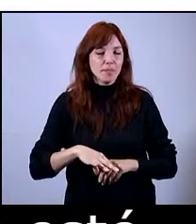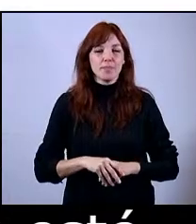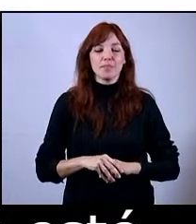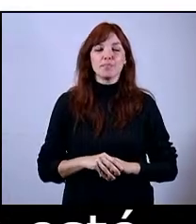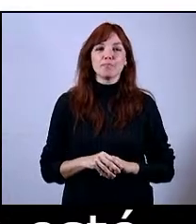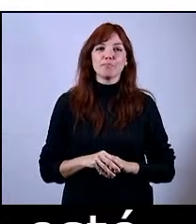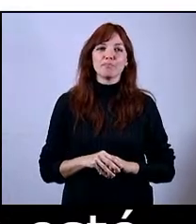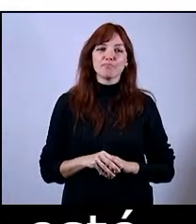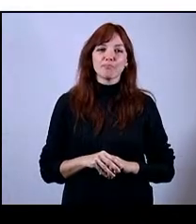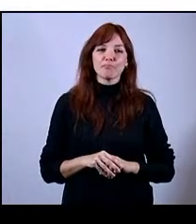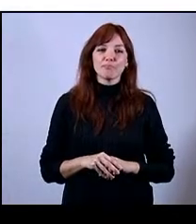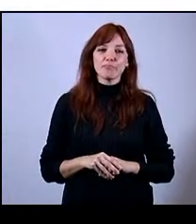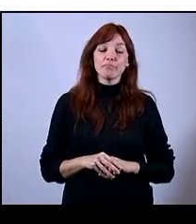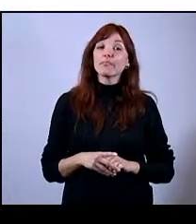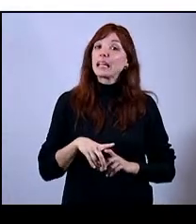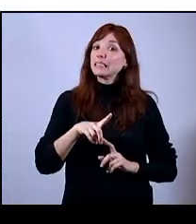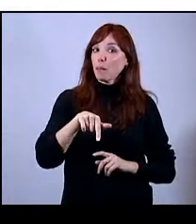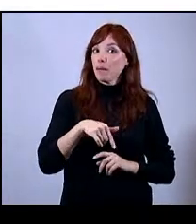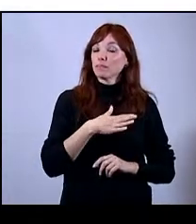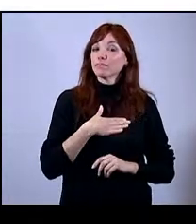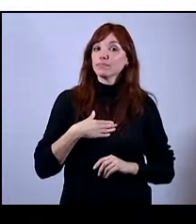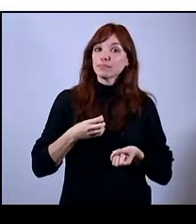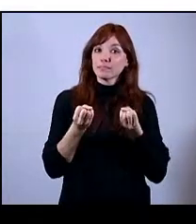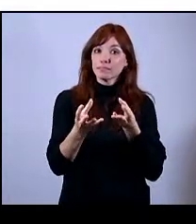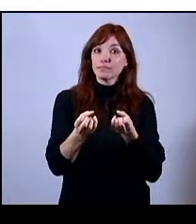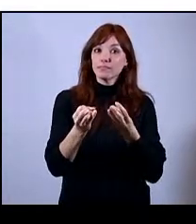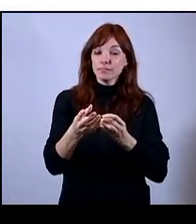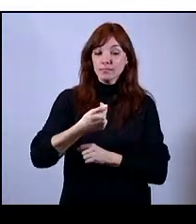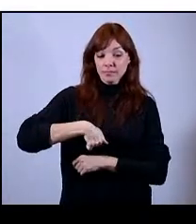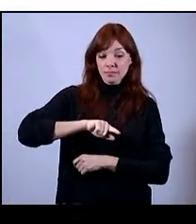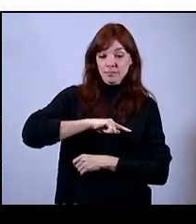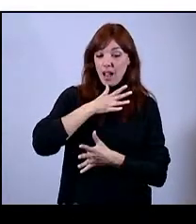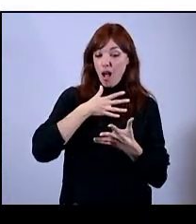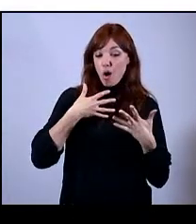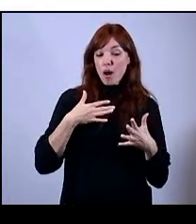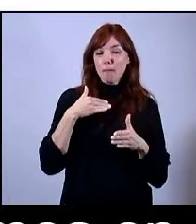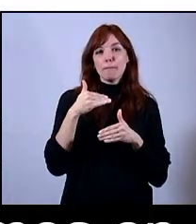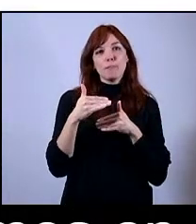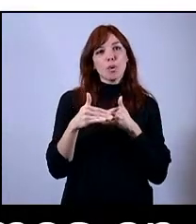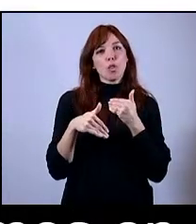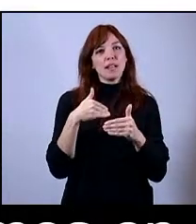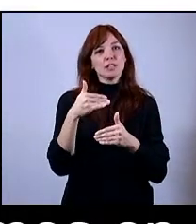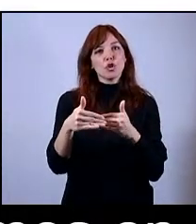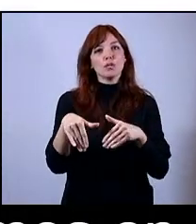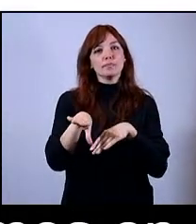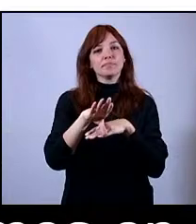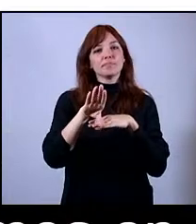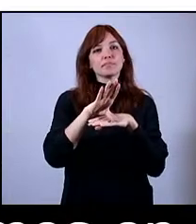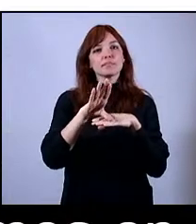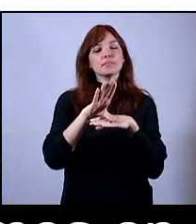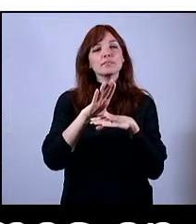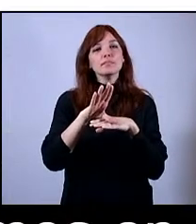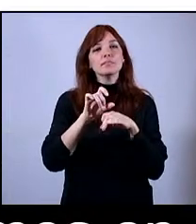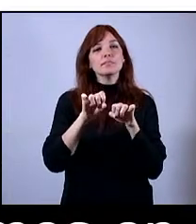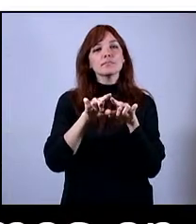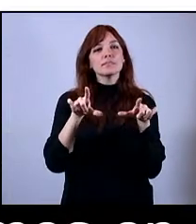Por nuestra parte, quería comentarles también que estamos en un proceso en la Consejería de